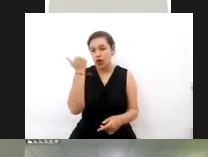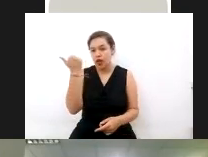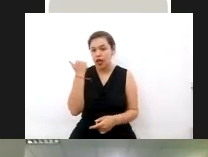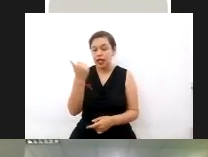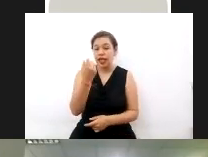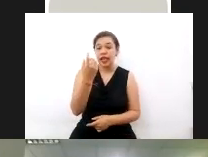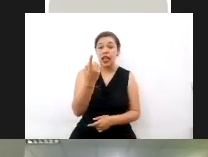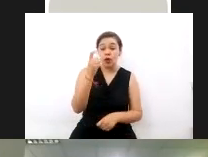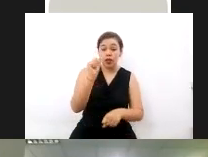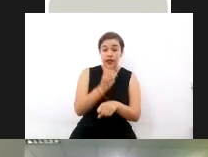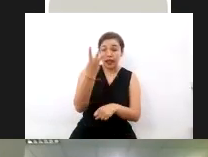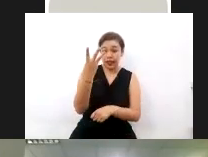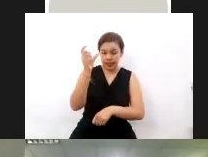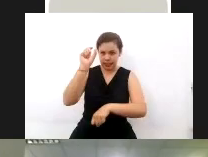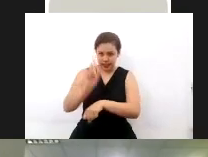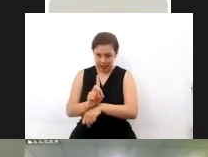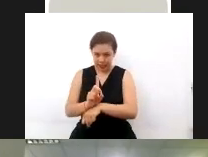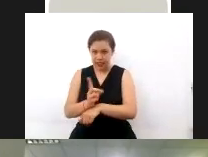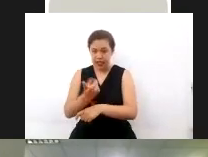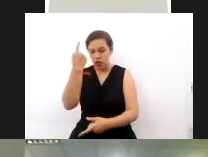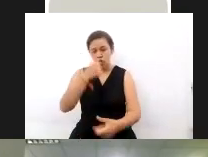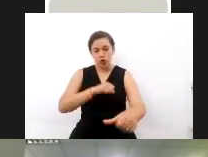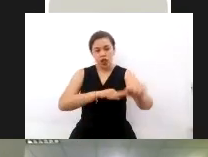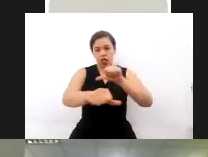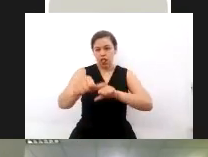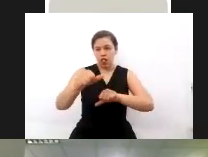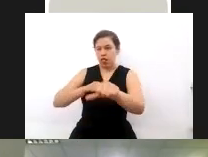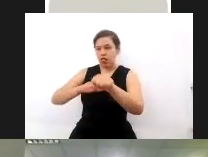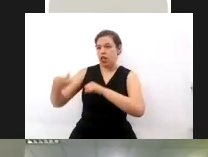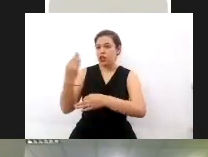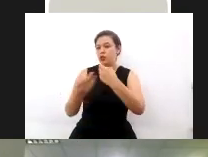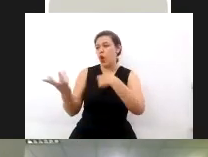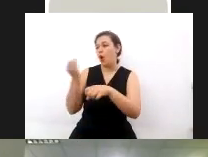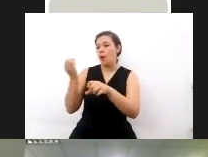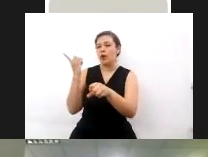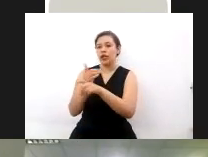por semana para poder rotar a todos y que todos tengan la oportunidad de poder asistir.